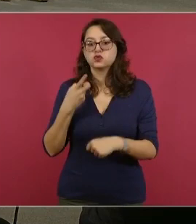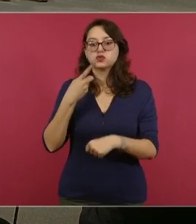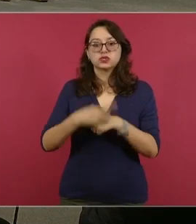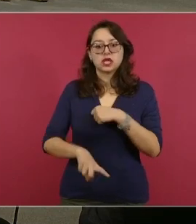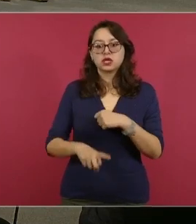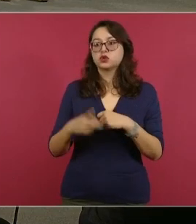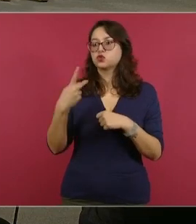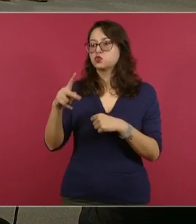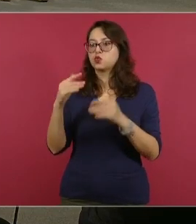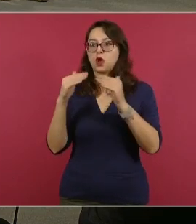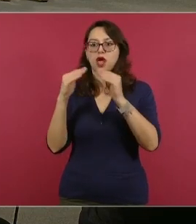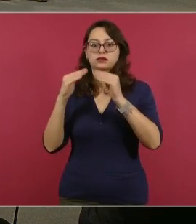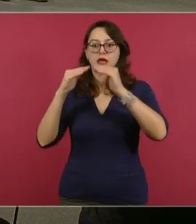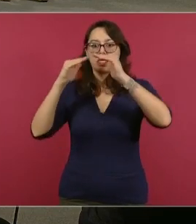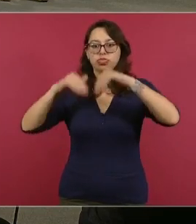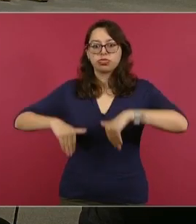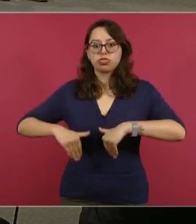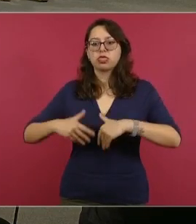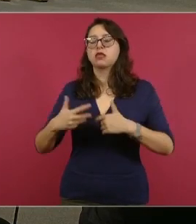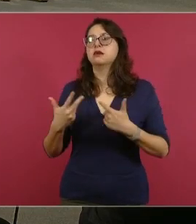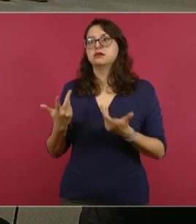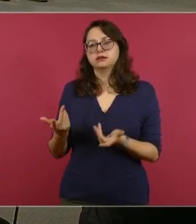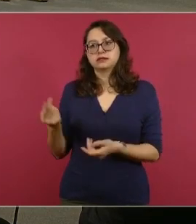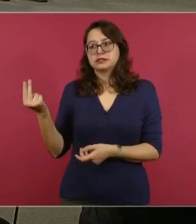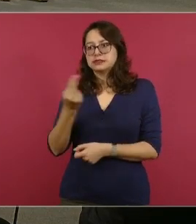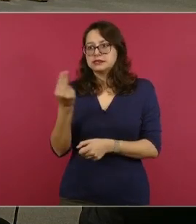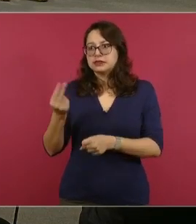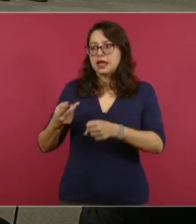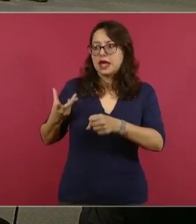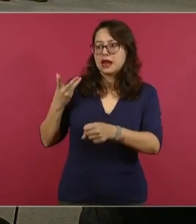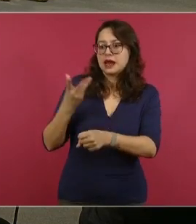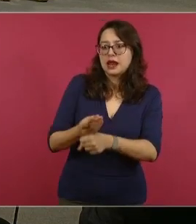destruyó parte de su vivienda y que requieren